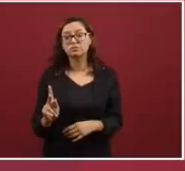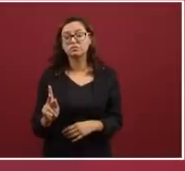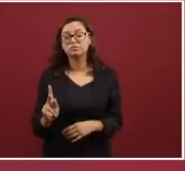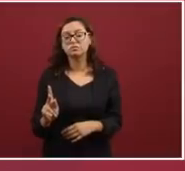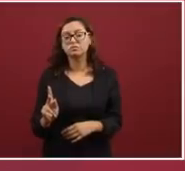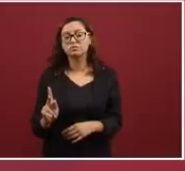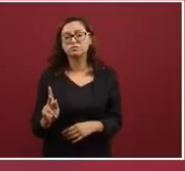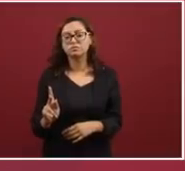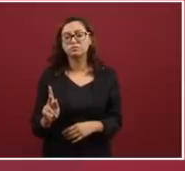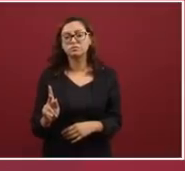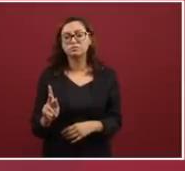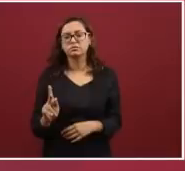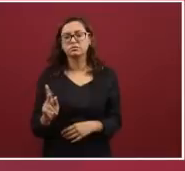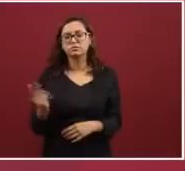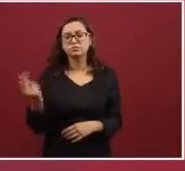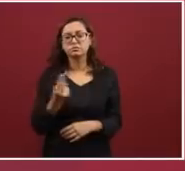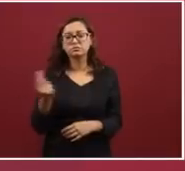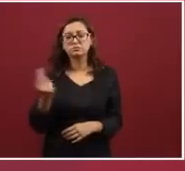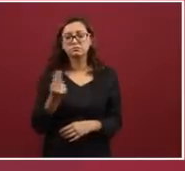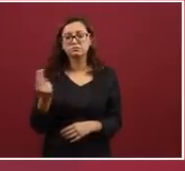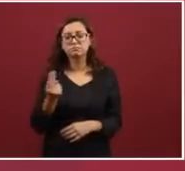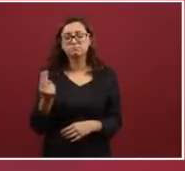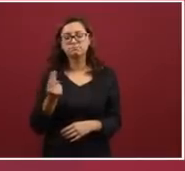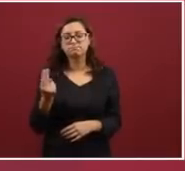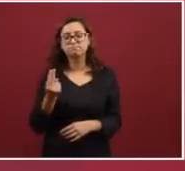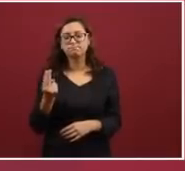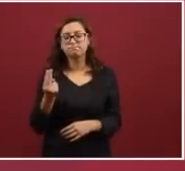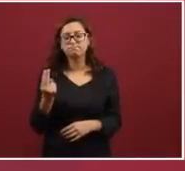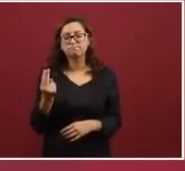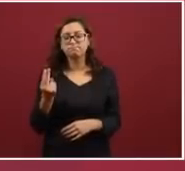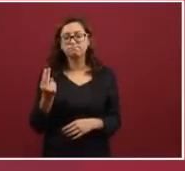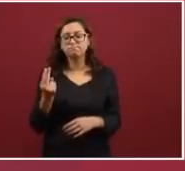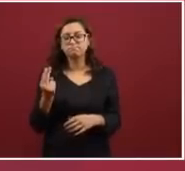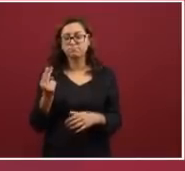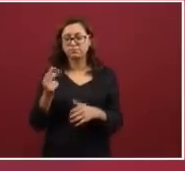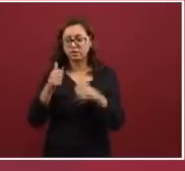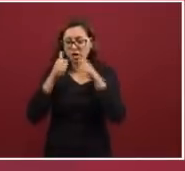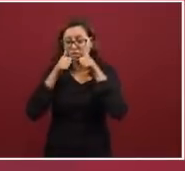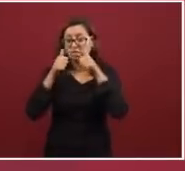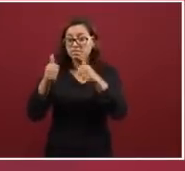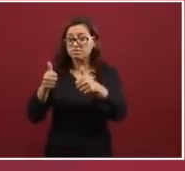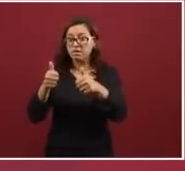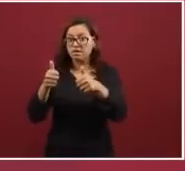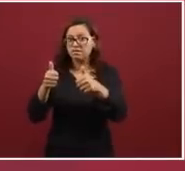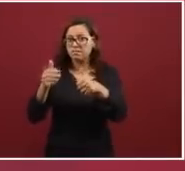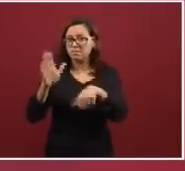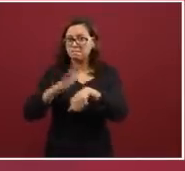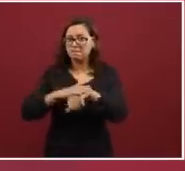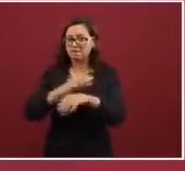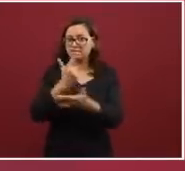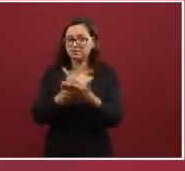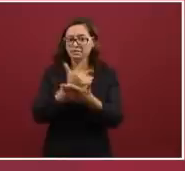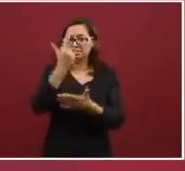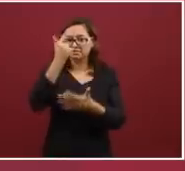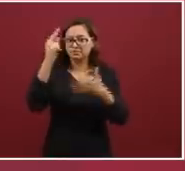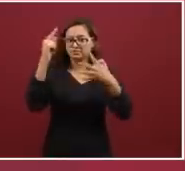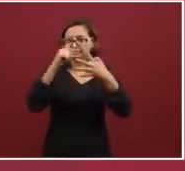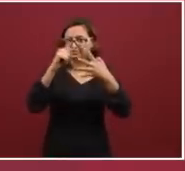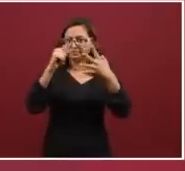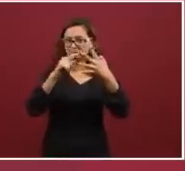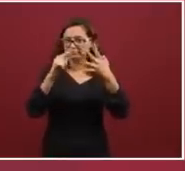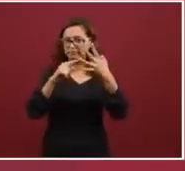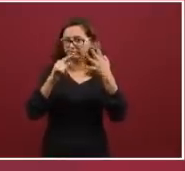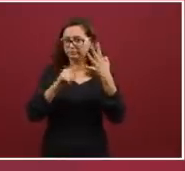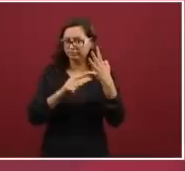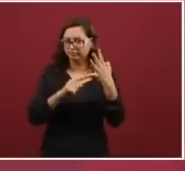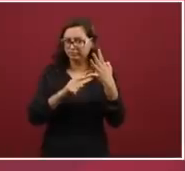procurar atender lo prioritario y que no dé